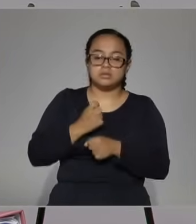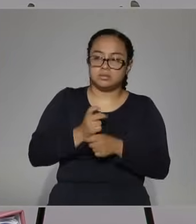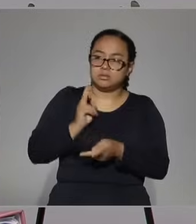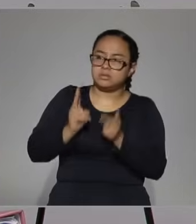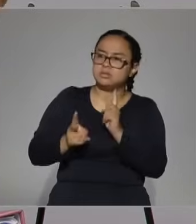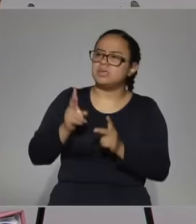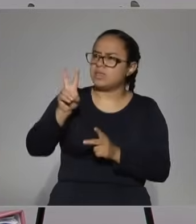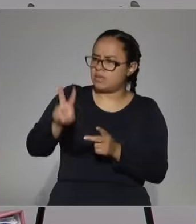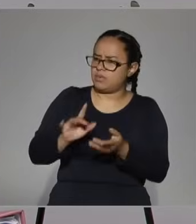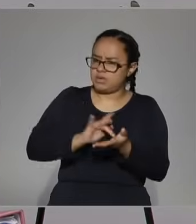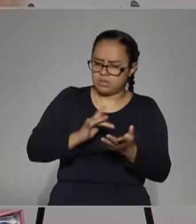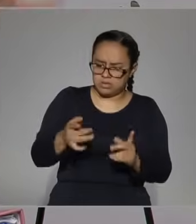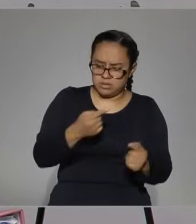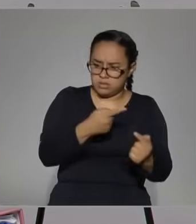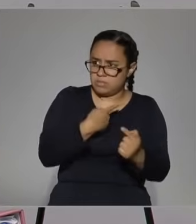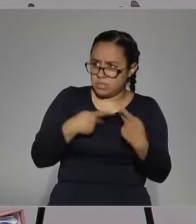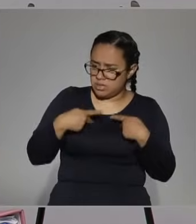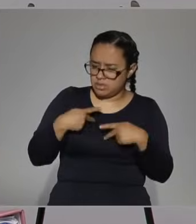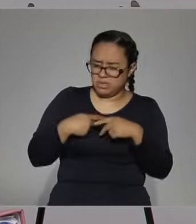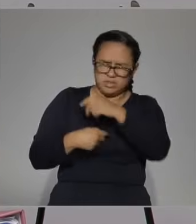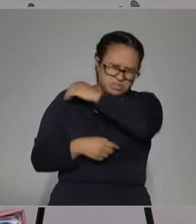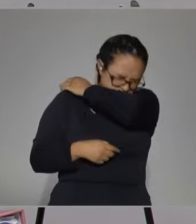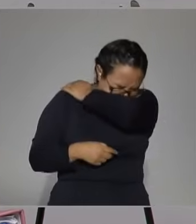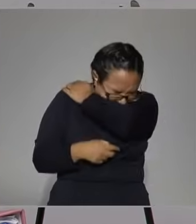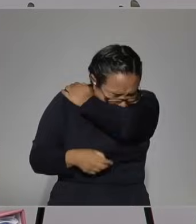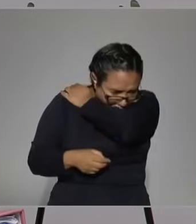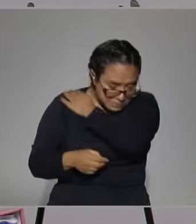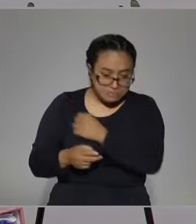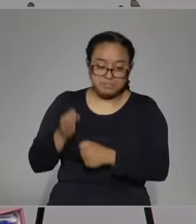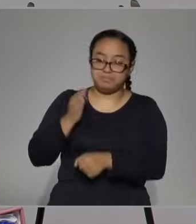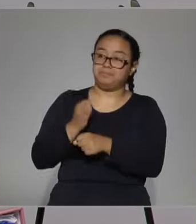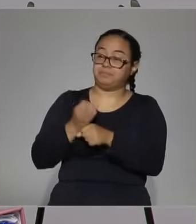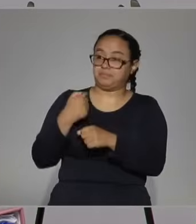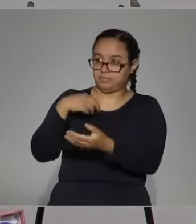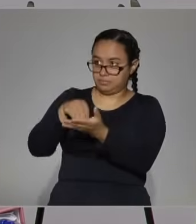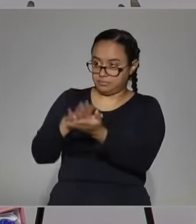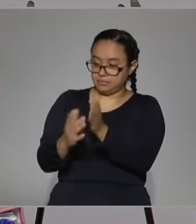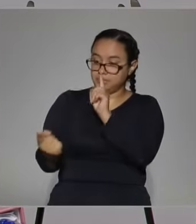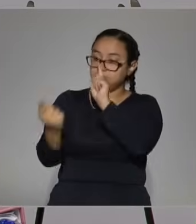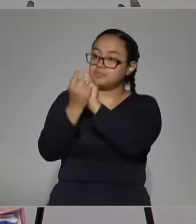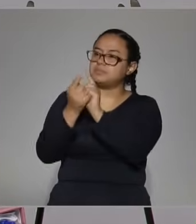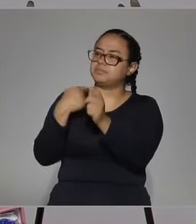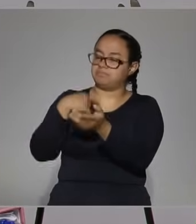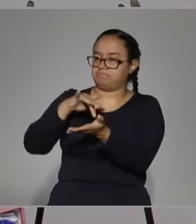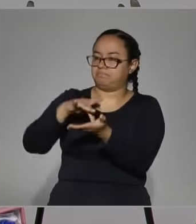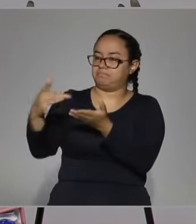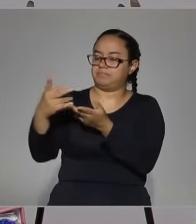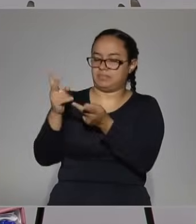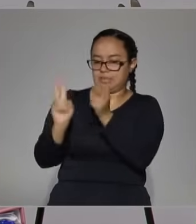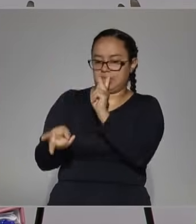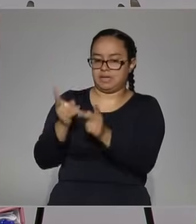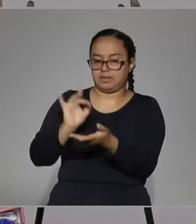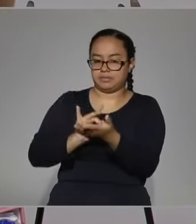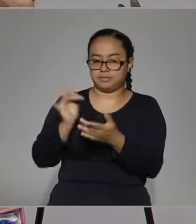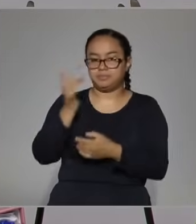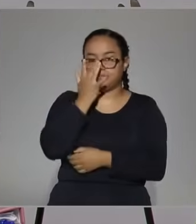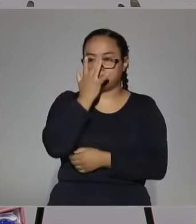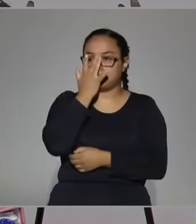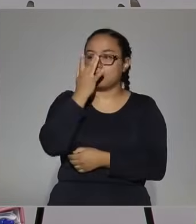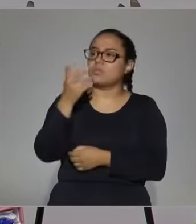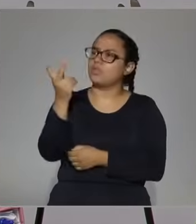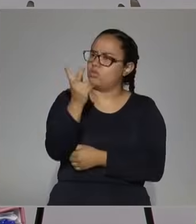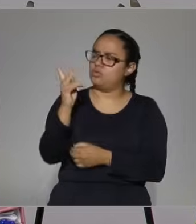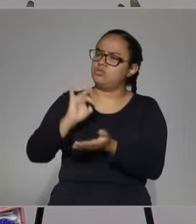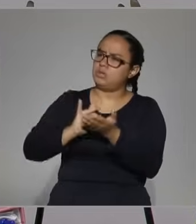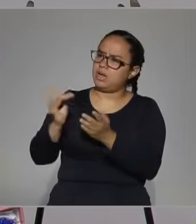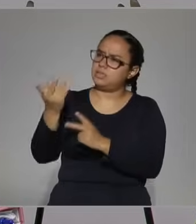yo agradezco y aprecio de estas personas que están viniendo a la cita que yo hice para estos temas. Entonces, gracias por